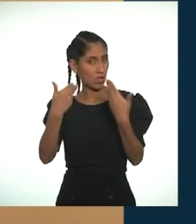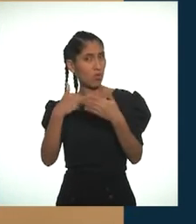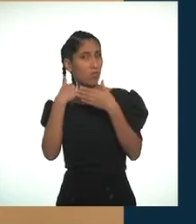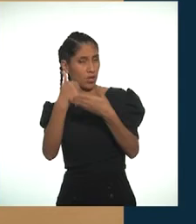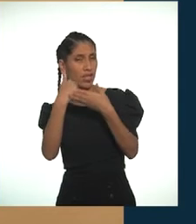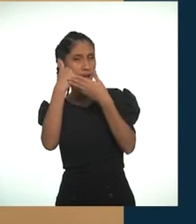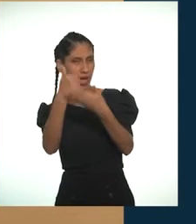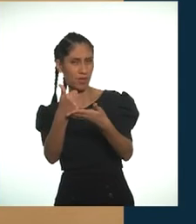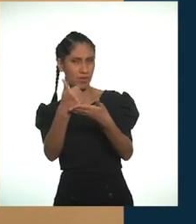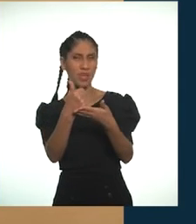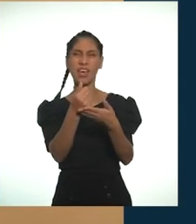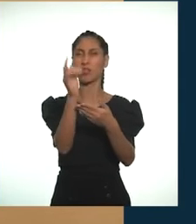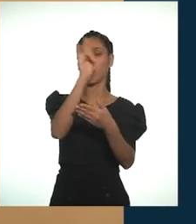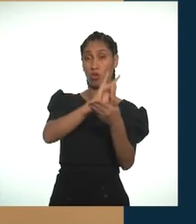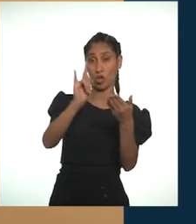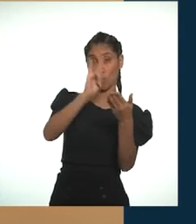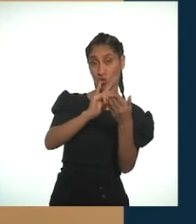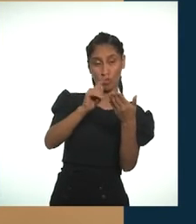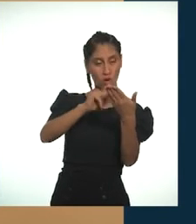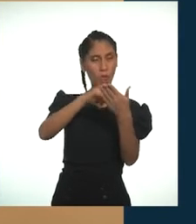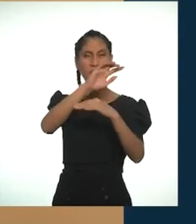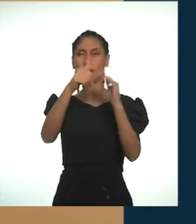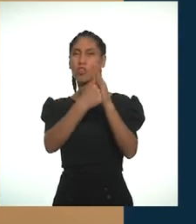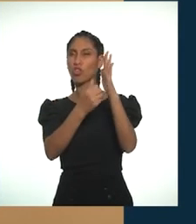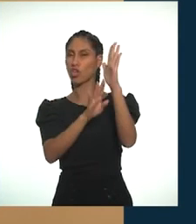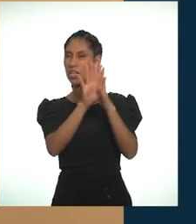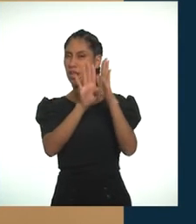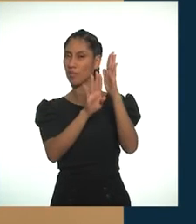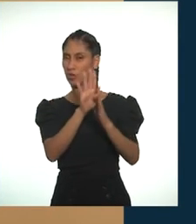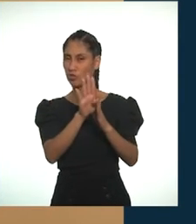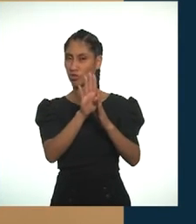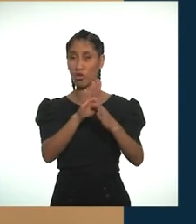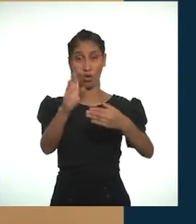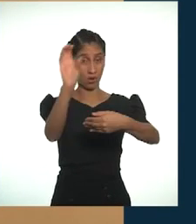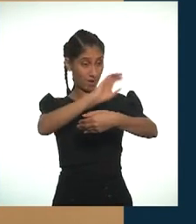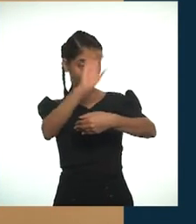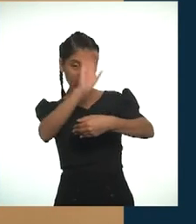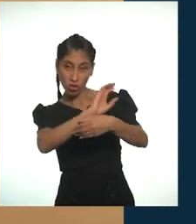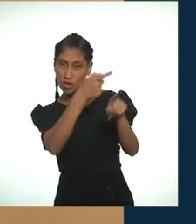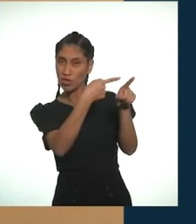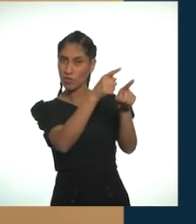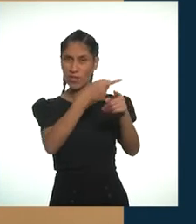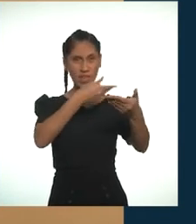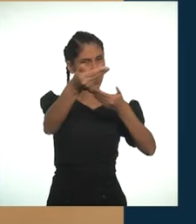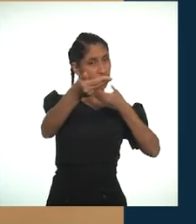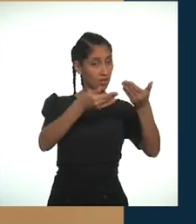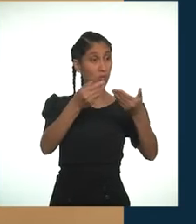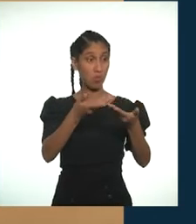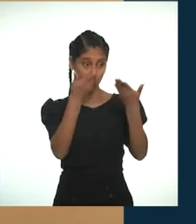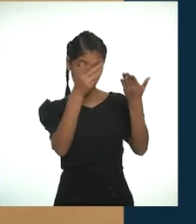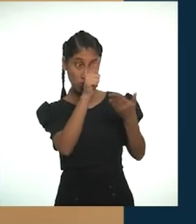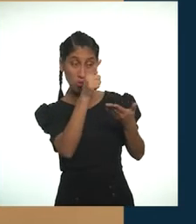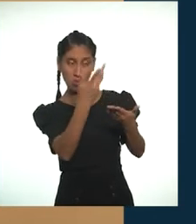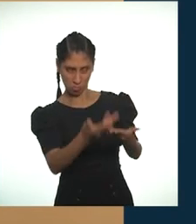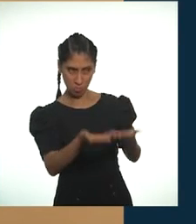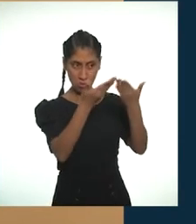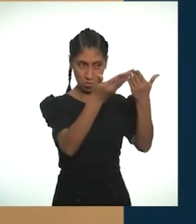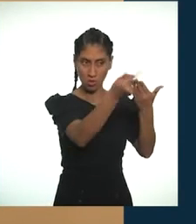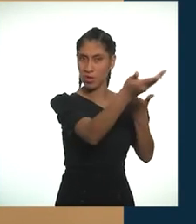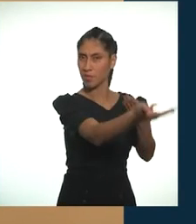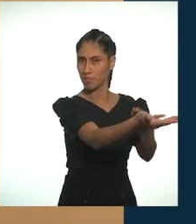la biodiversidad para la producción, recolección e intercambio. Hoy los